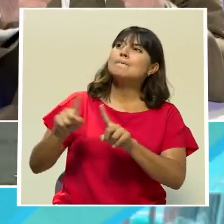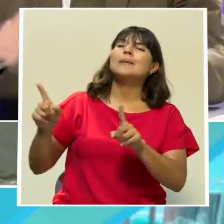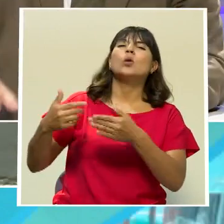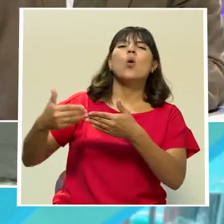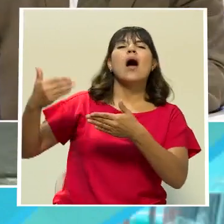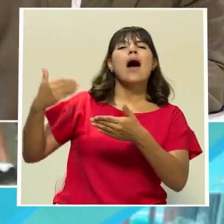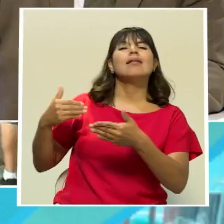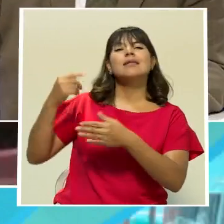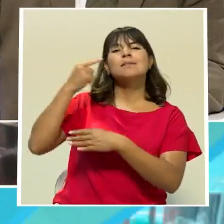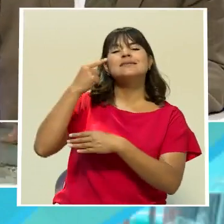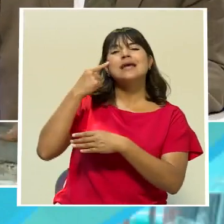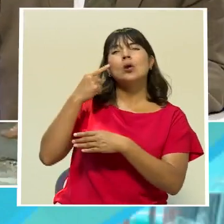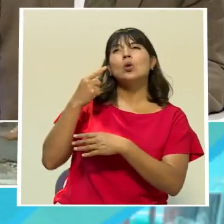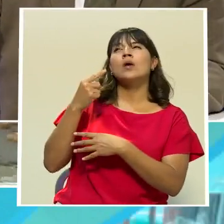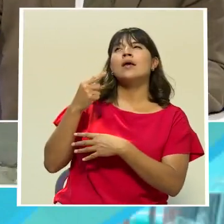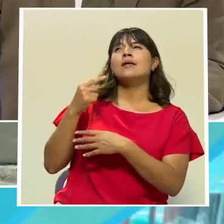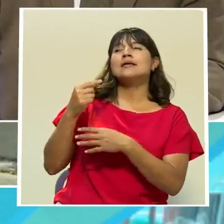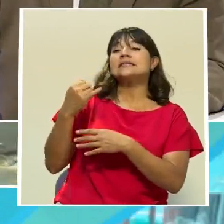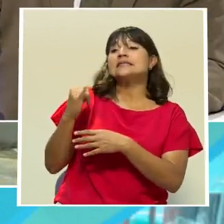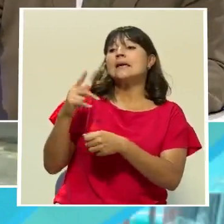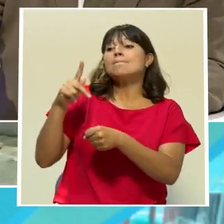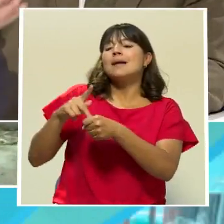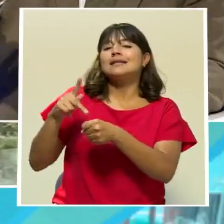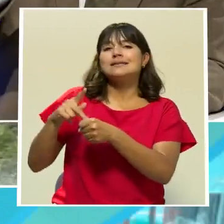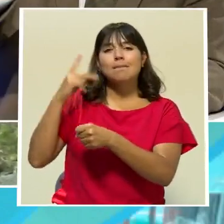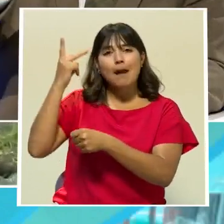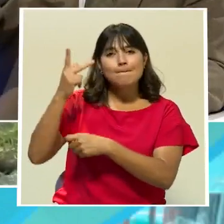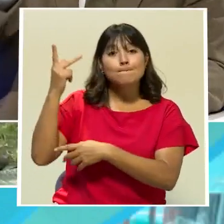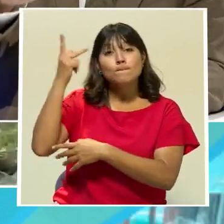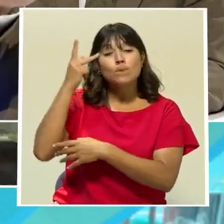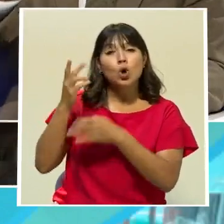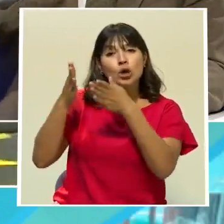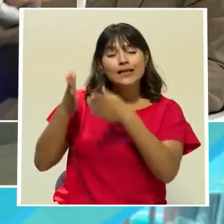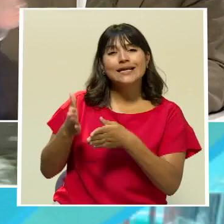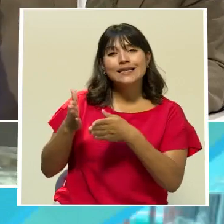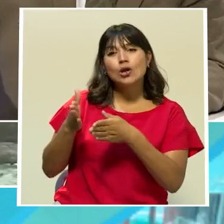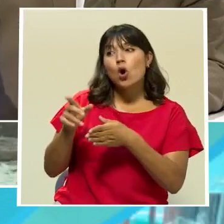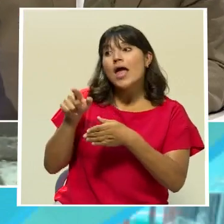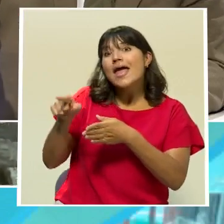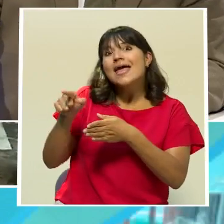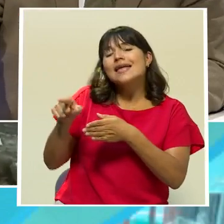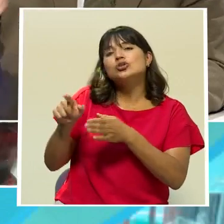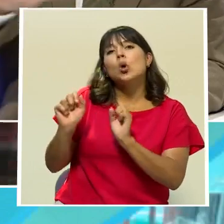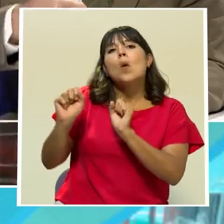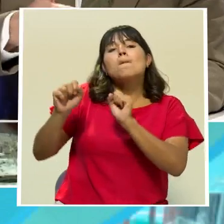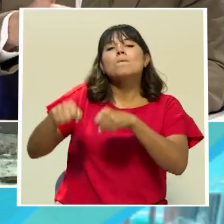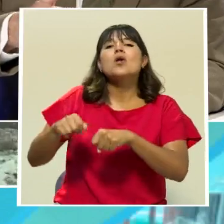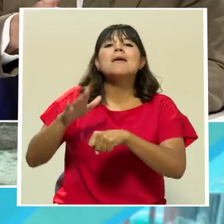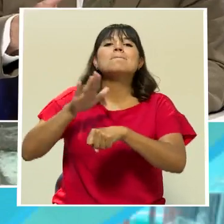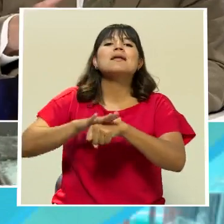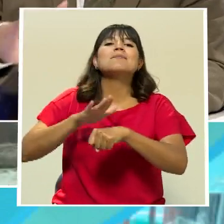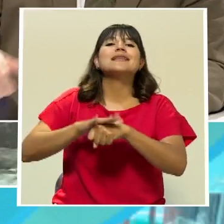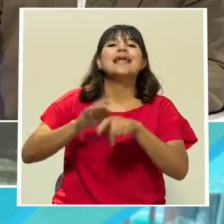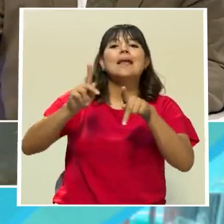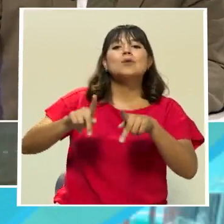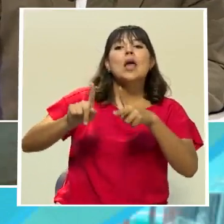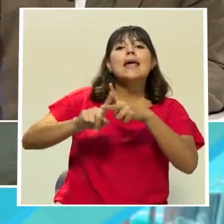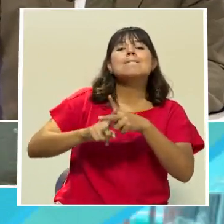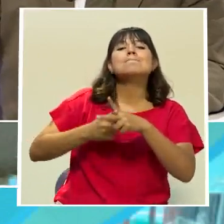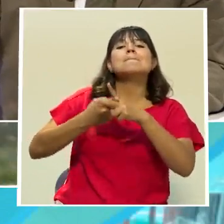arena, porque entonces eso iba a generar la credibilidad que perdían los políticos, la iban a ganar ellos.